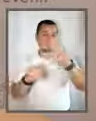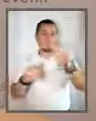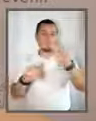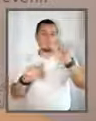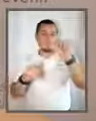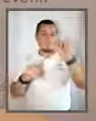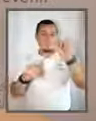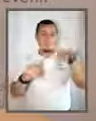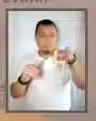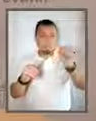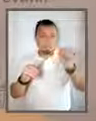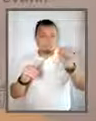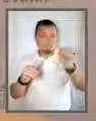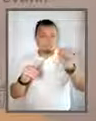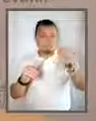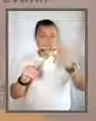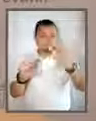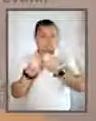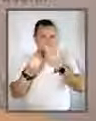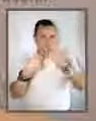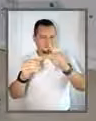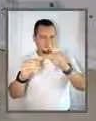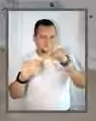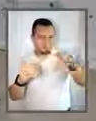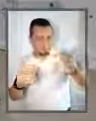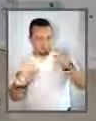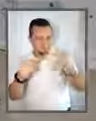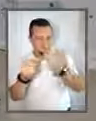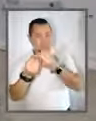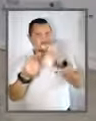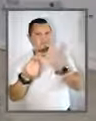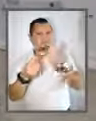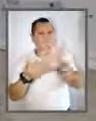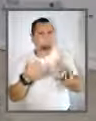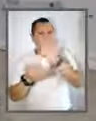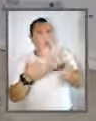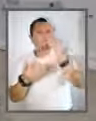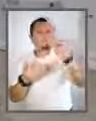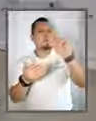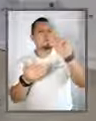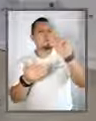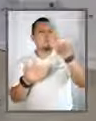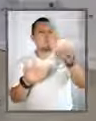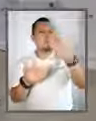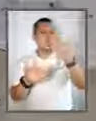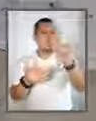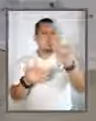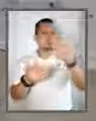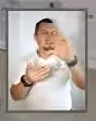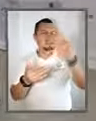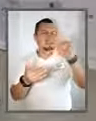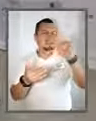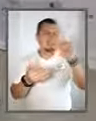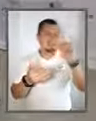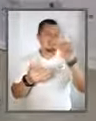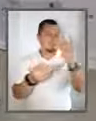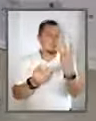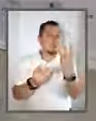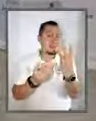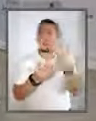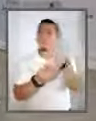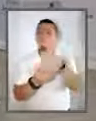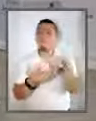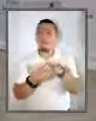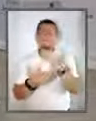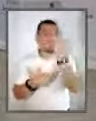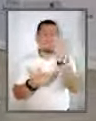SIBO en el Instituto Mexicano del Seguro Social y la Unidad de Patología Clínica. Esto es muy preocupante